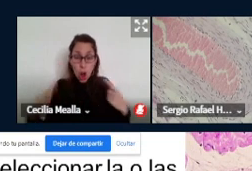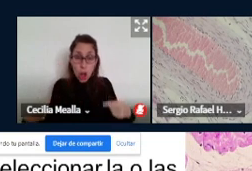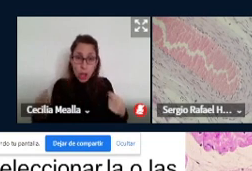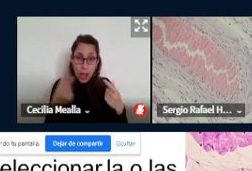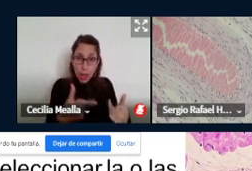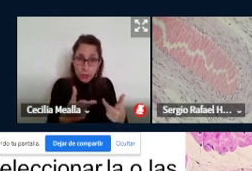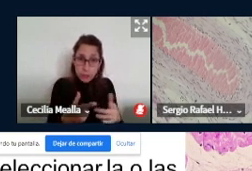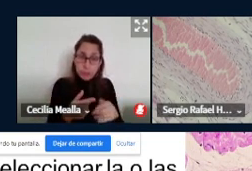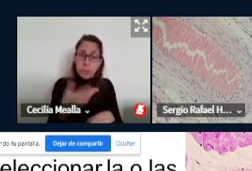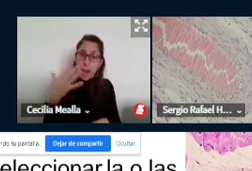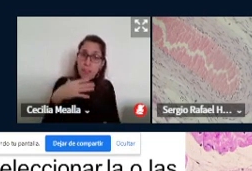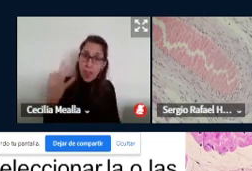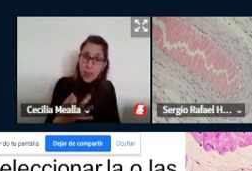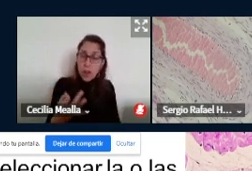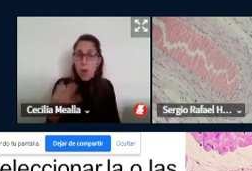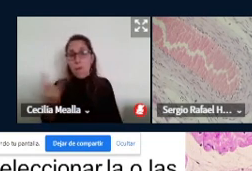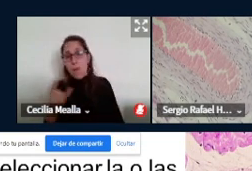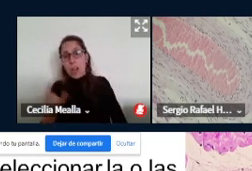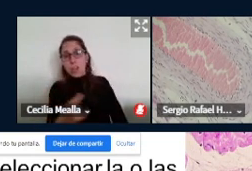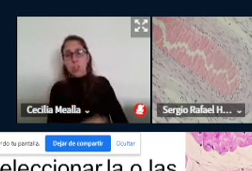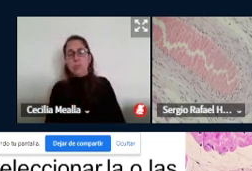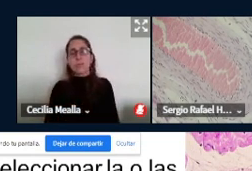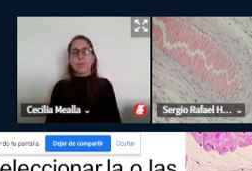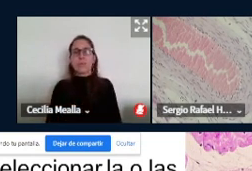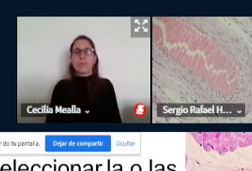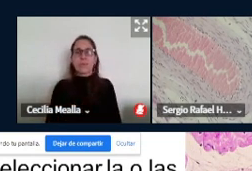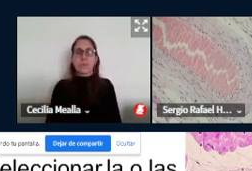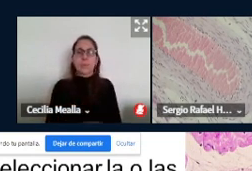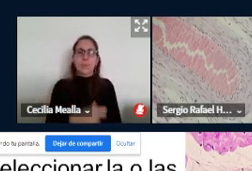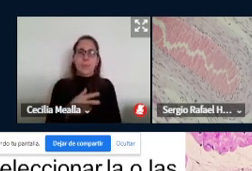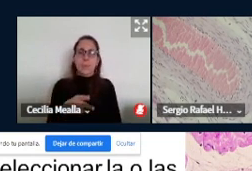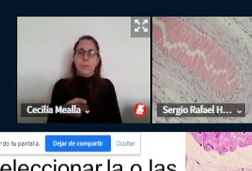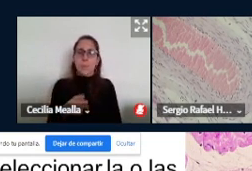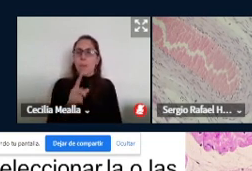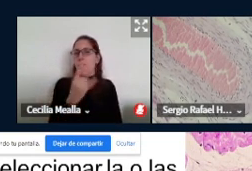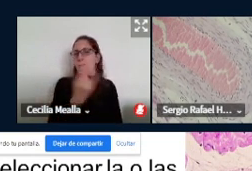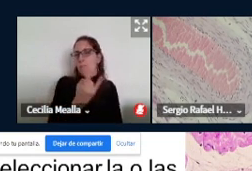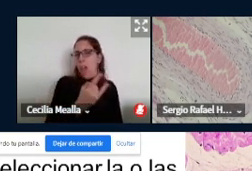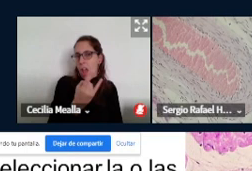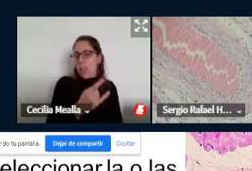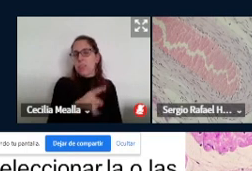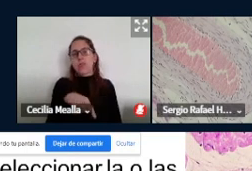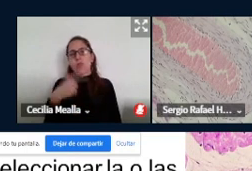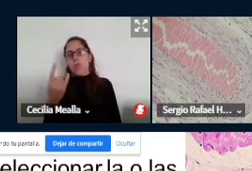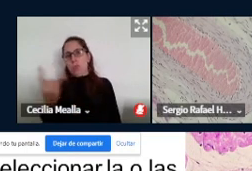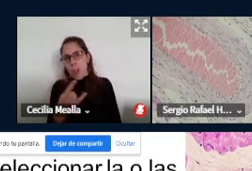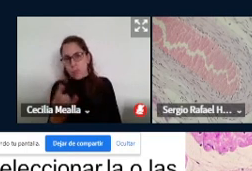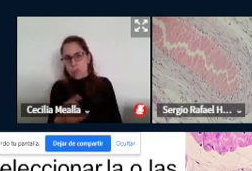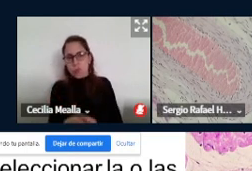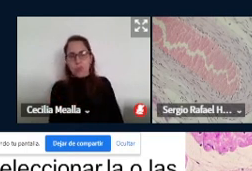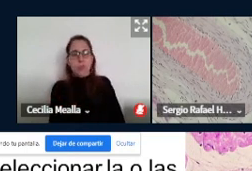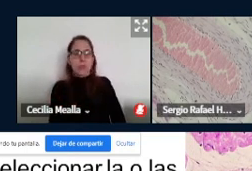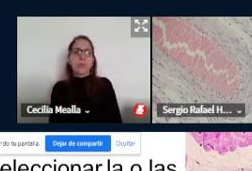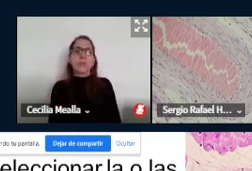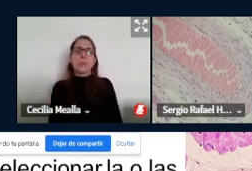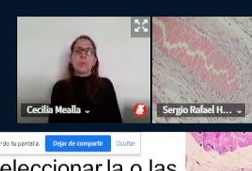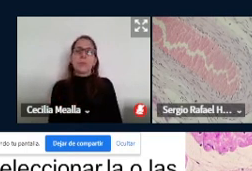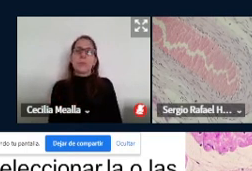falso? Se colorea con hematoxilina. Valentina dice que es falso, Mateo dice que es falso.